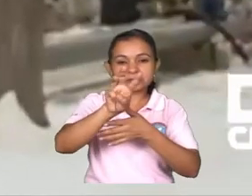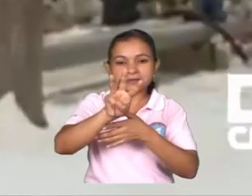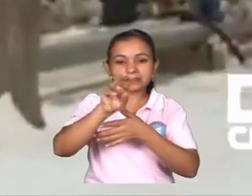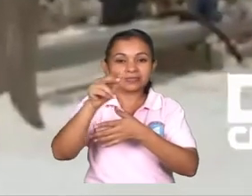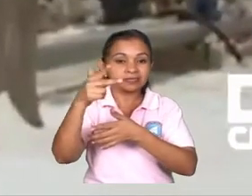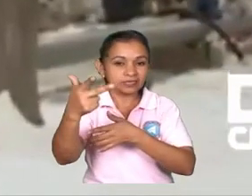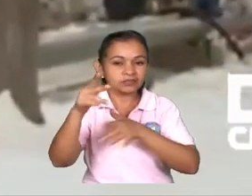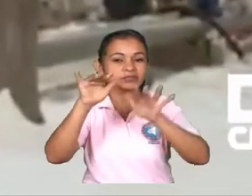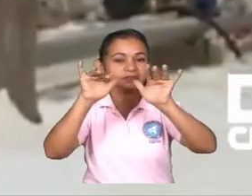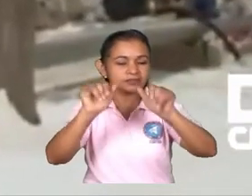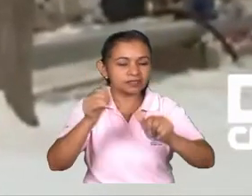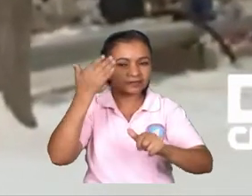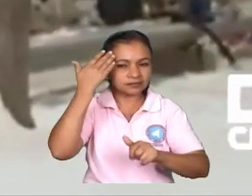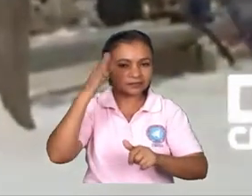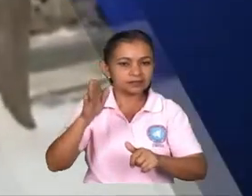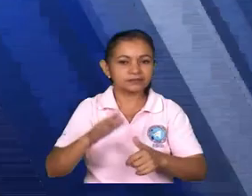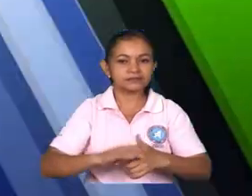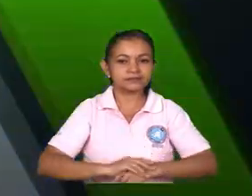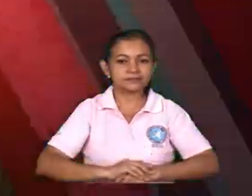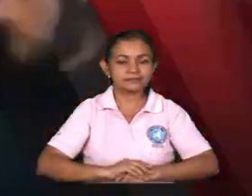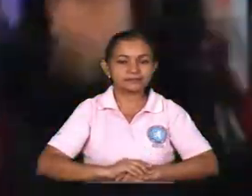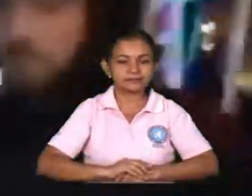38.